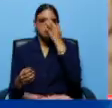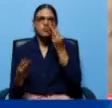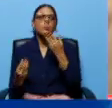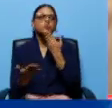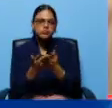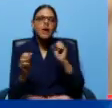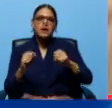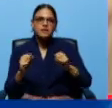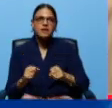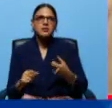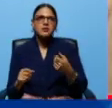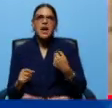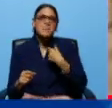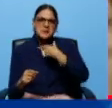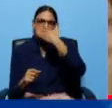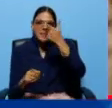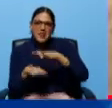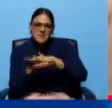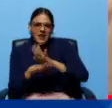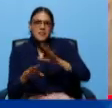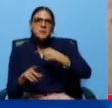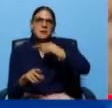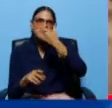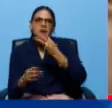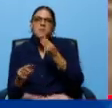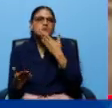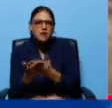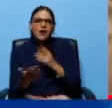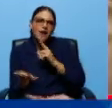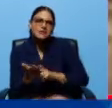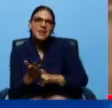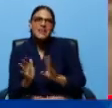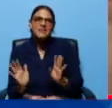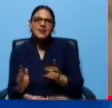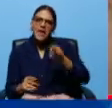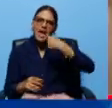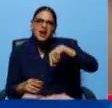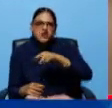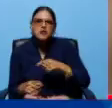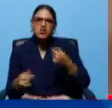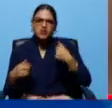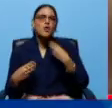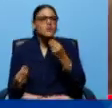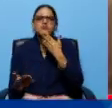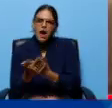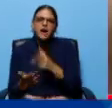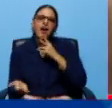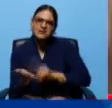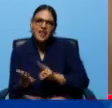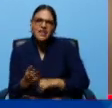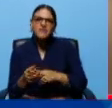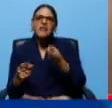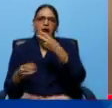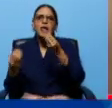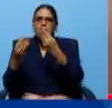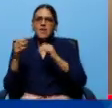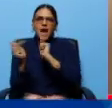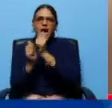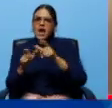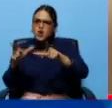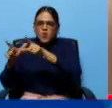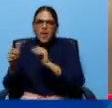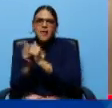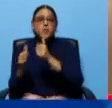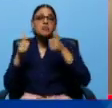Agradecido, sí. No, a mí me da pena esto. Gracias, agradecido. Agradecido por todo. Está la cancha fina, todo